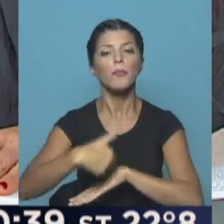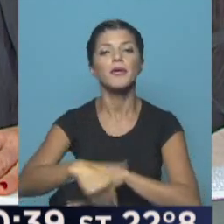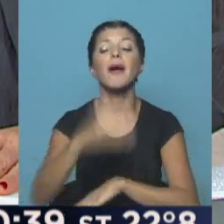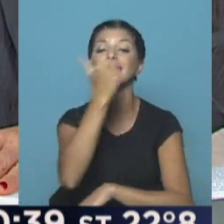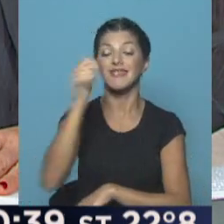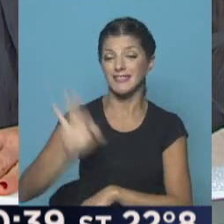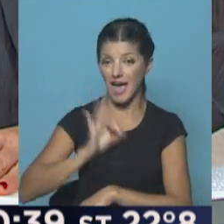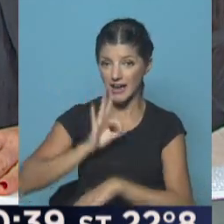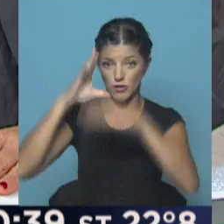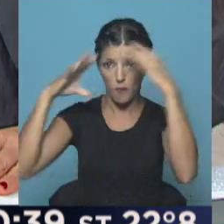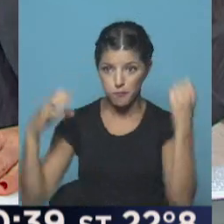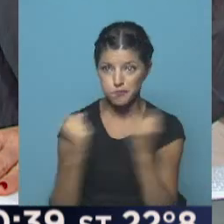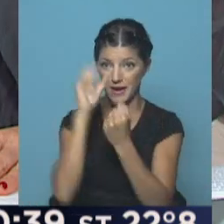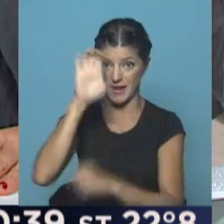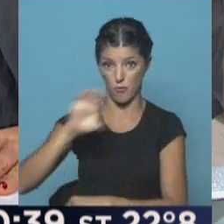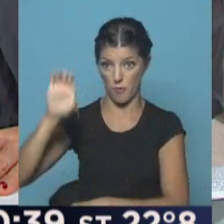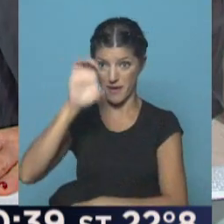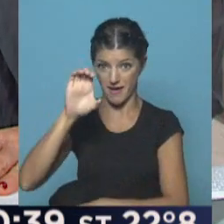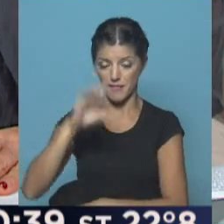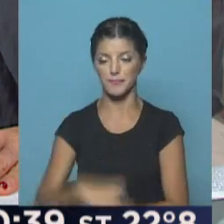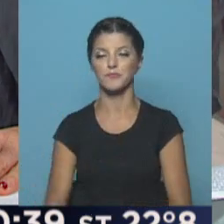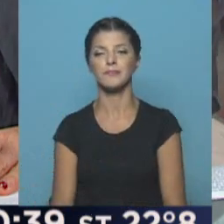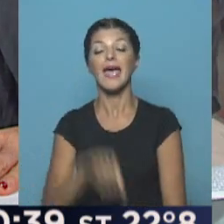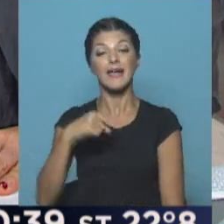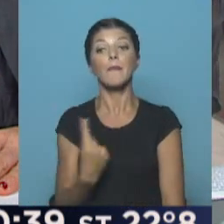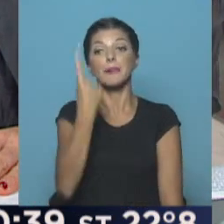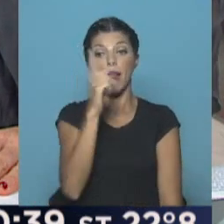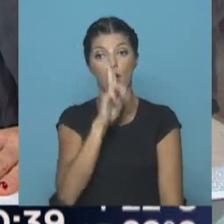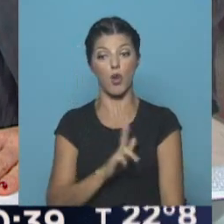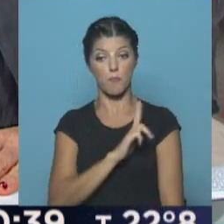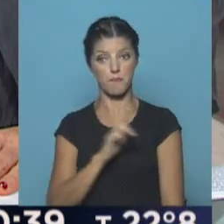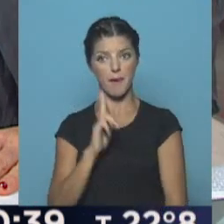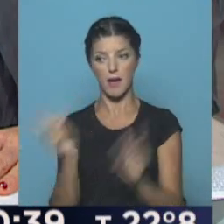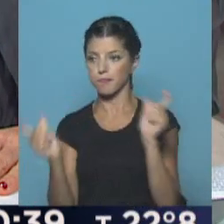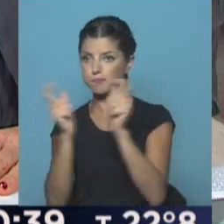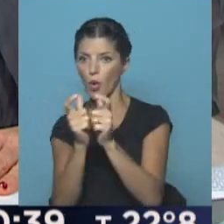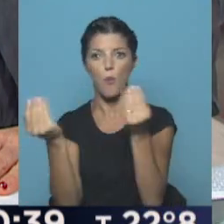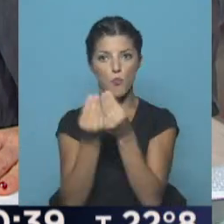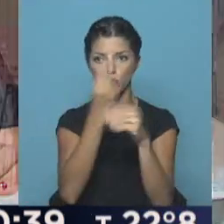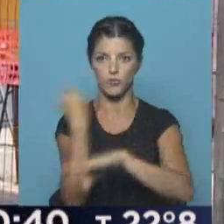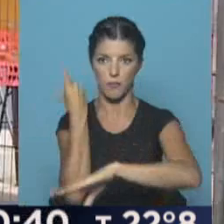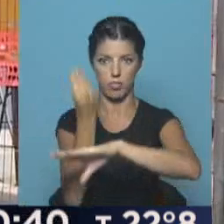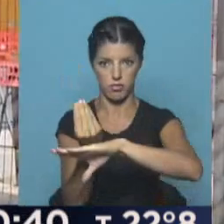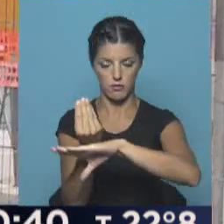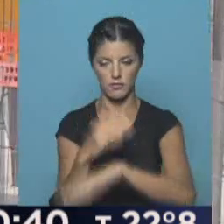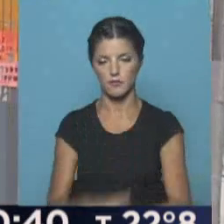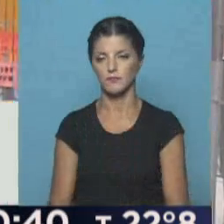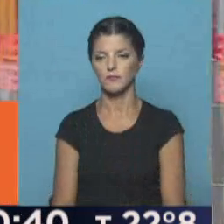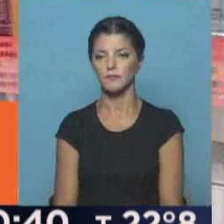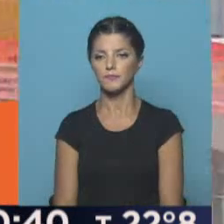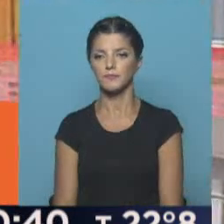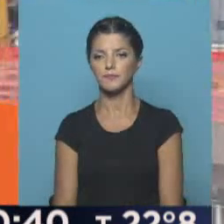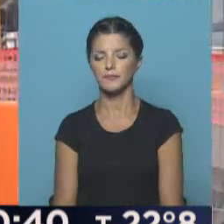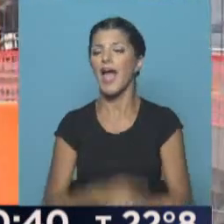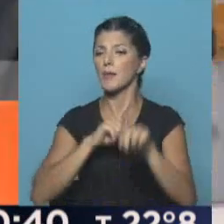60 años del Tratado de Roma. Es la primera vez que un pontífice se reúne al mismo tiempo con tantos mandatarios. En